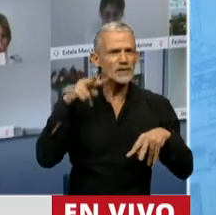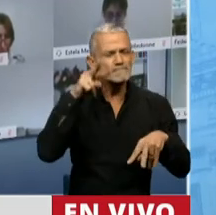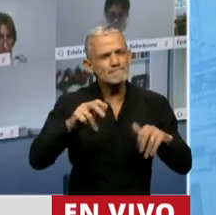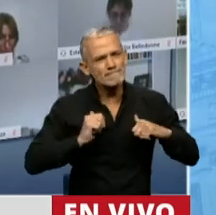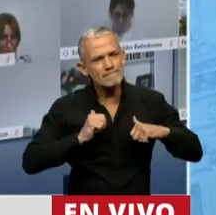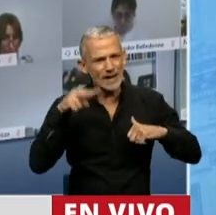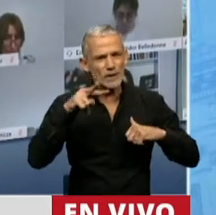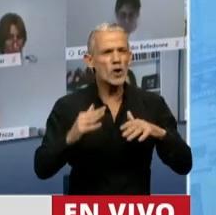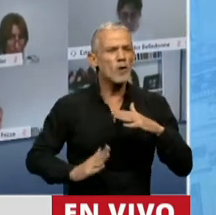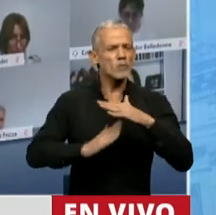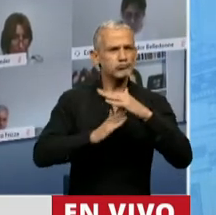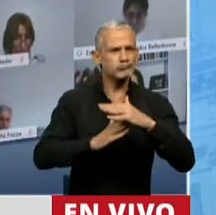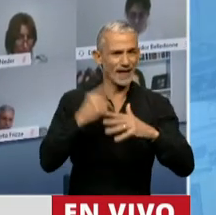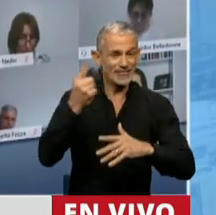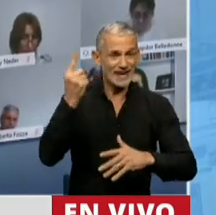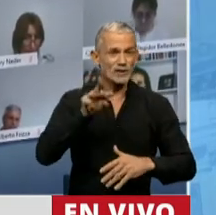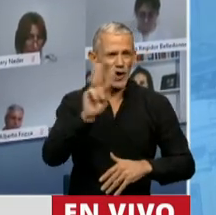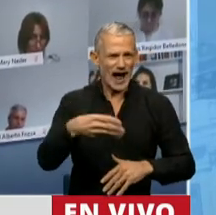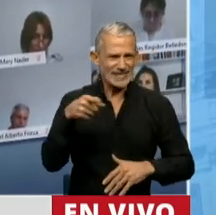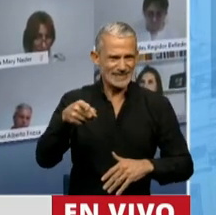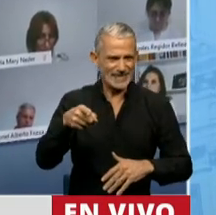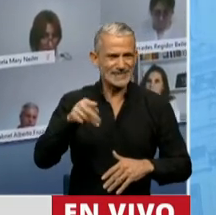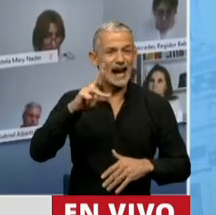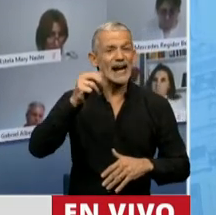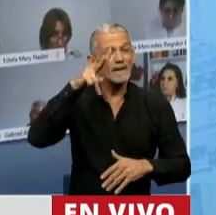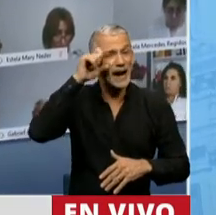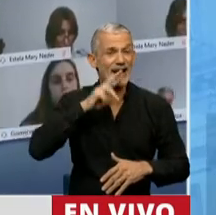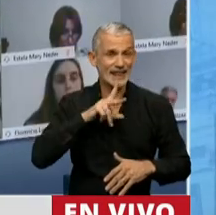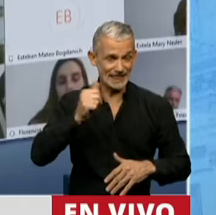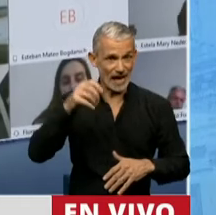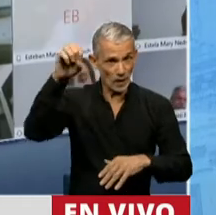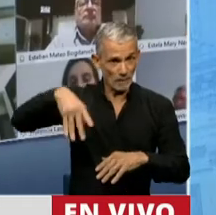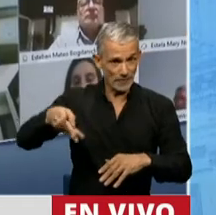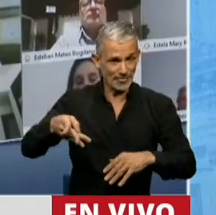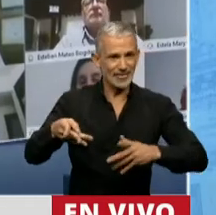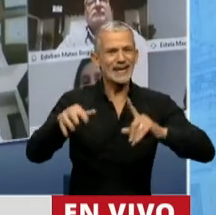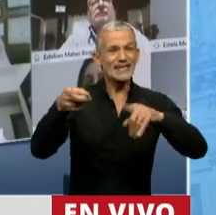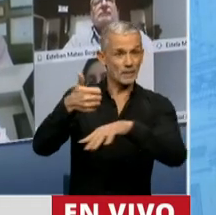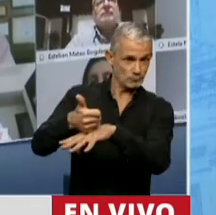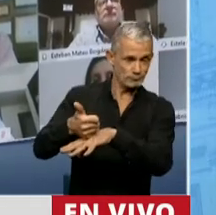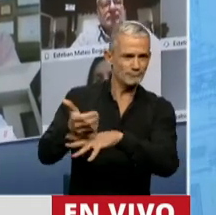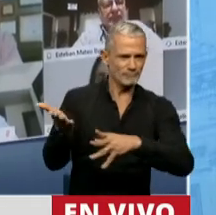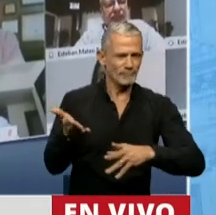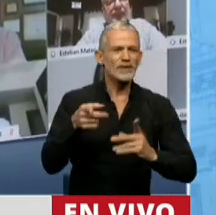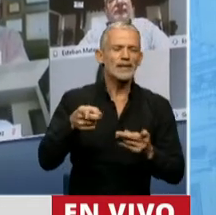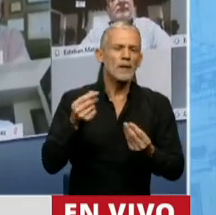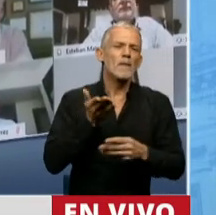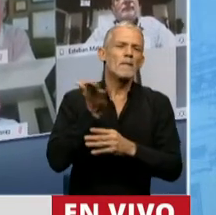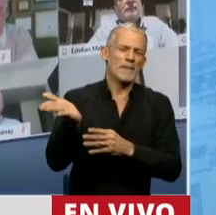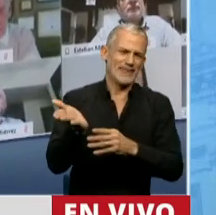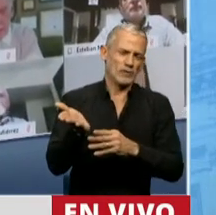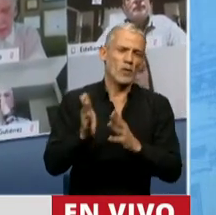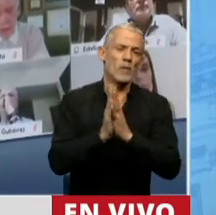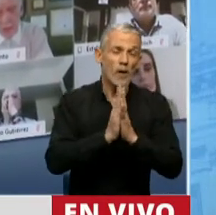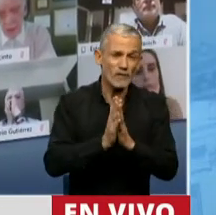observándola, la titular de la ANSES, Fernanda Raberta, por lo que de paso sirva también esto para el pedido,